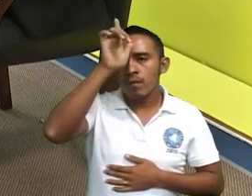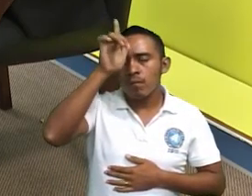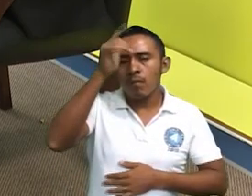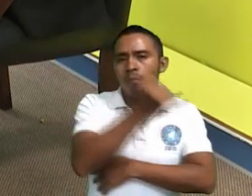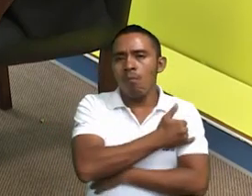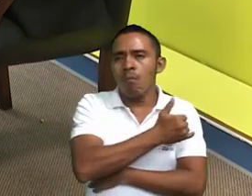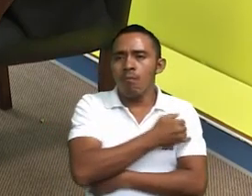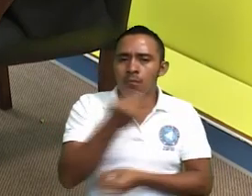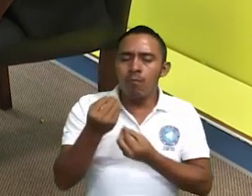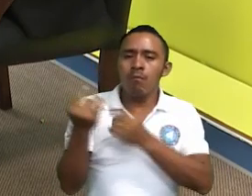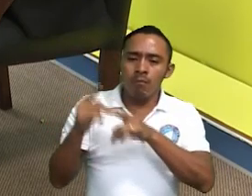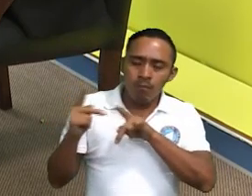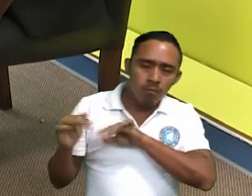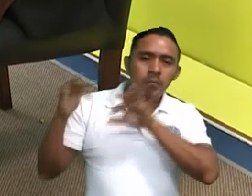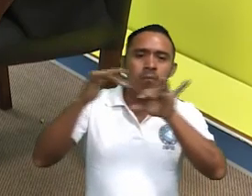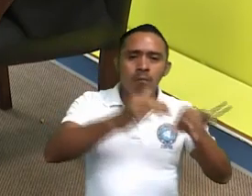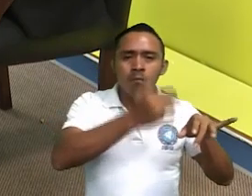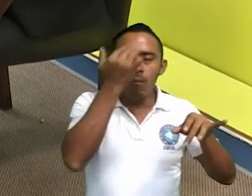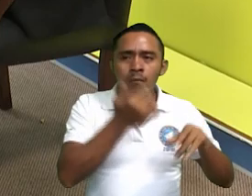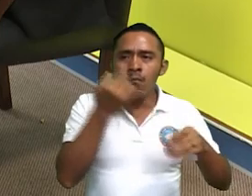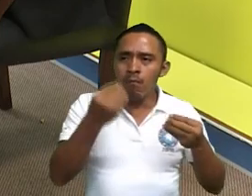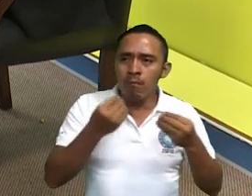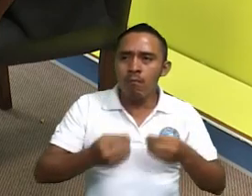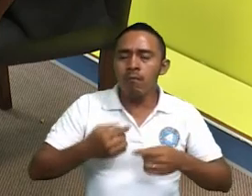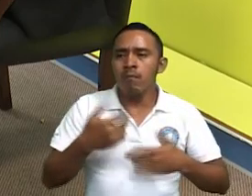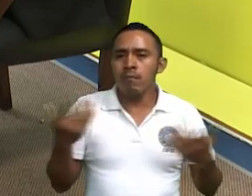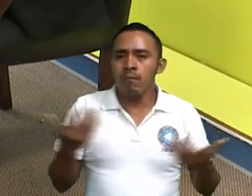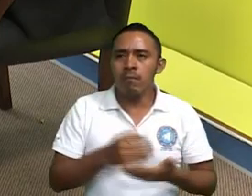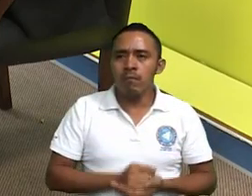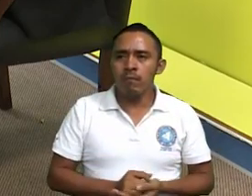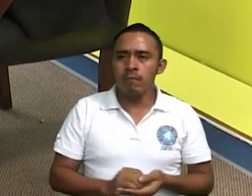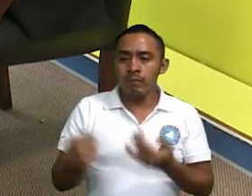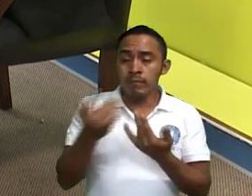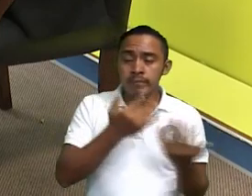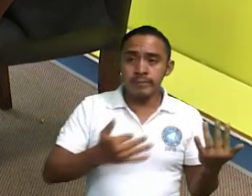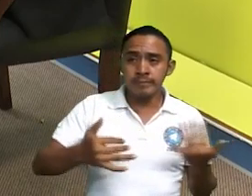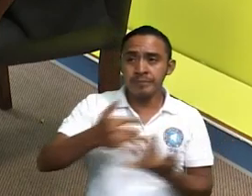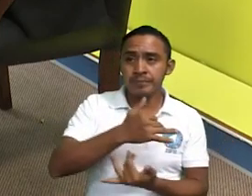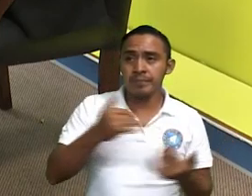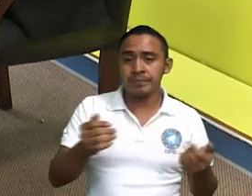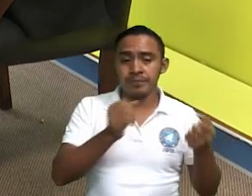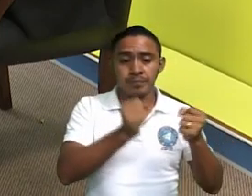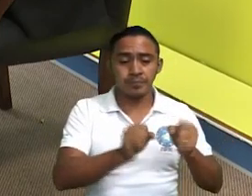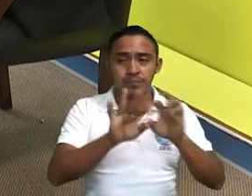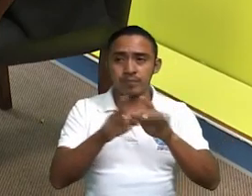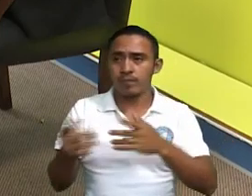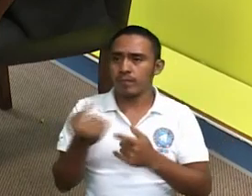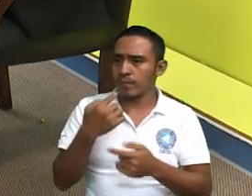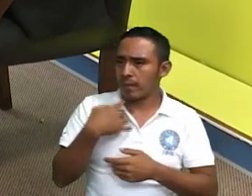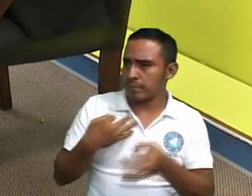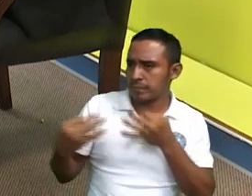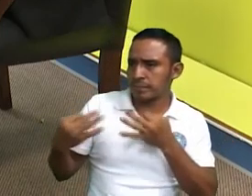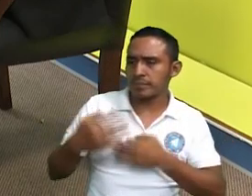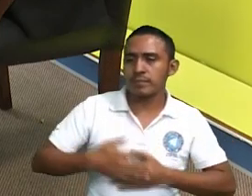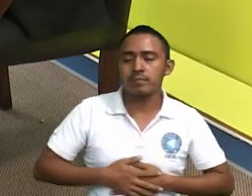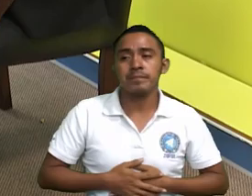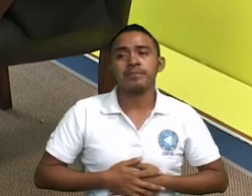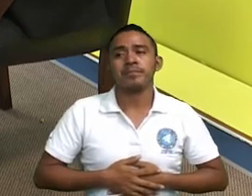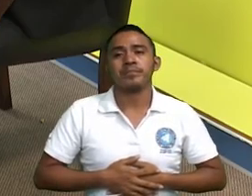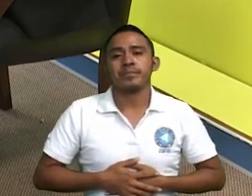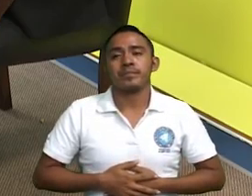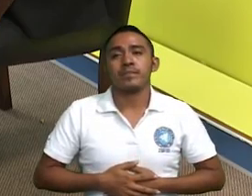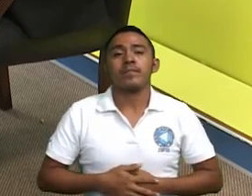Alemán Nicaragüense. Okay. ¿Qué frecuencia también, hablando de esa relación mujeres-hombres que usted me acaba de explicar? De hecho,